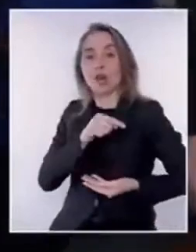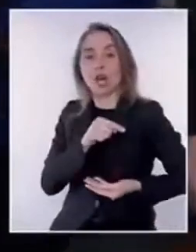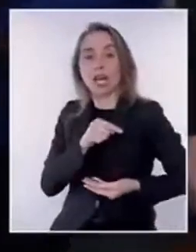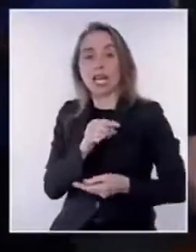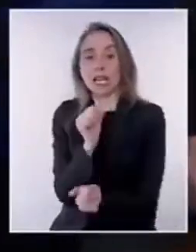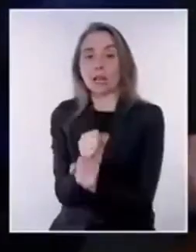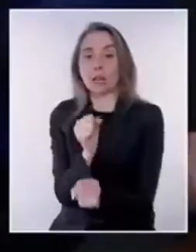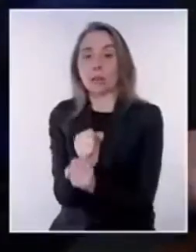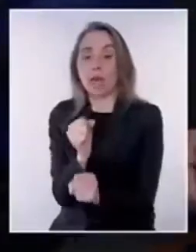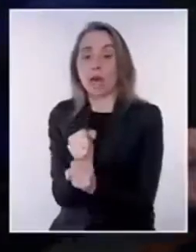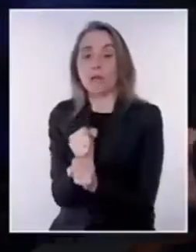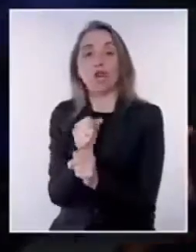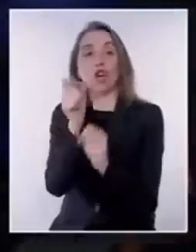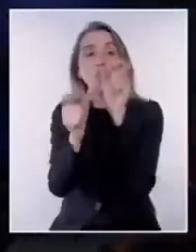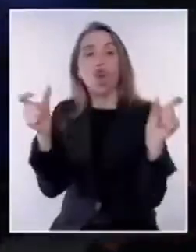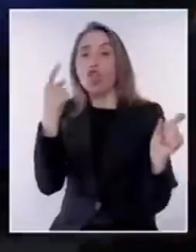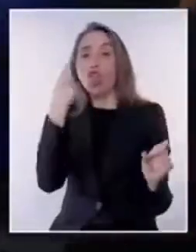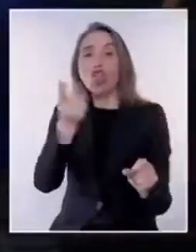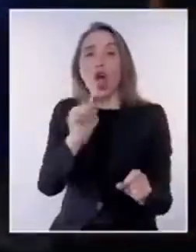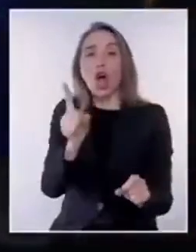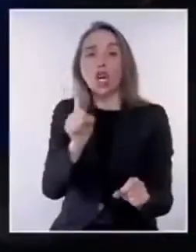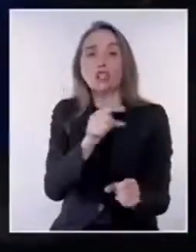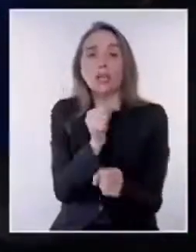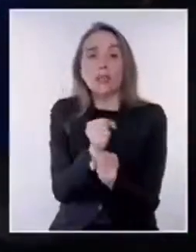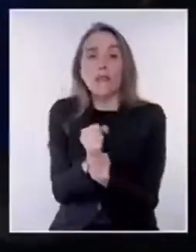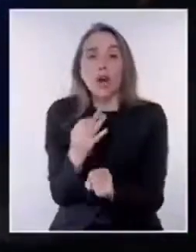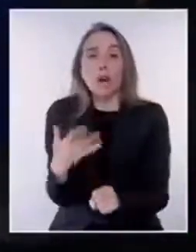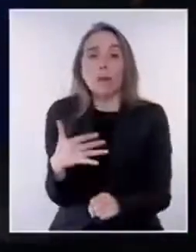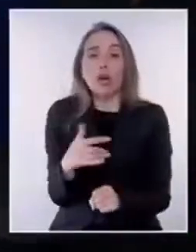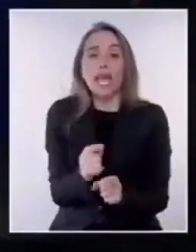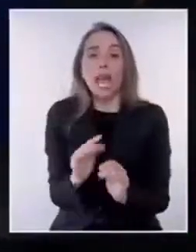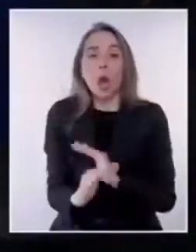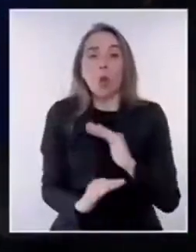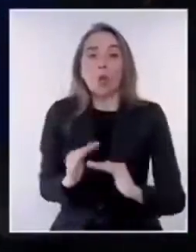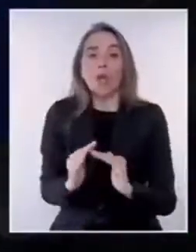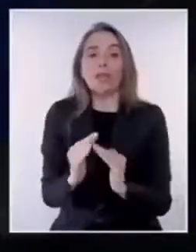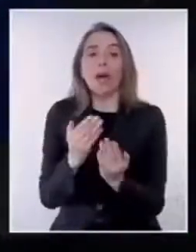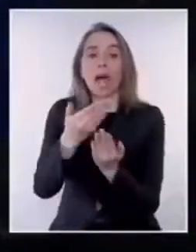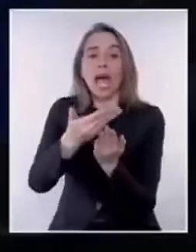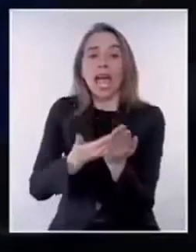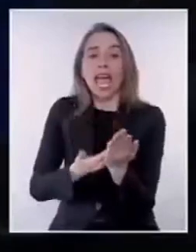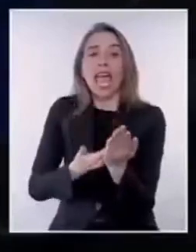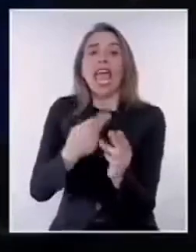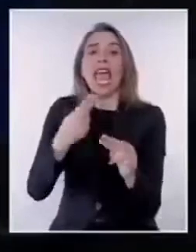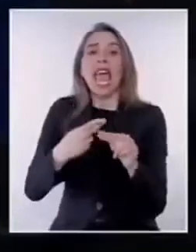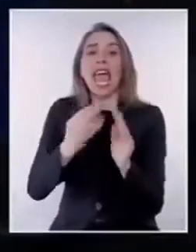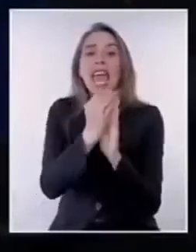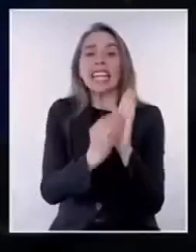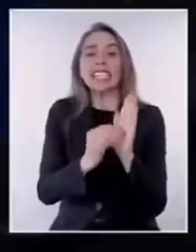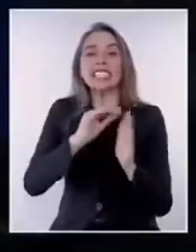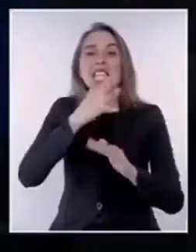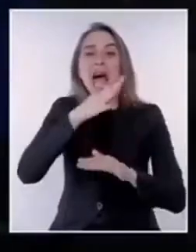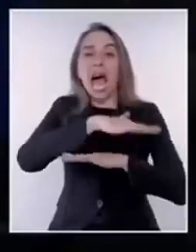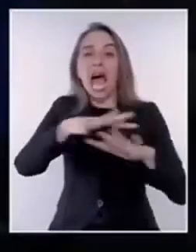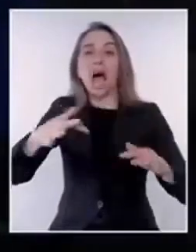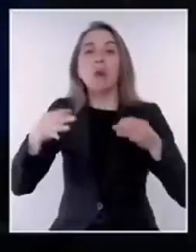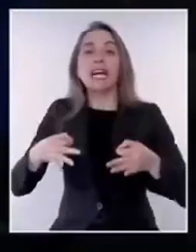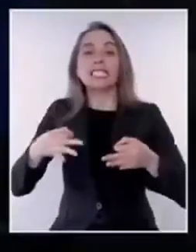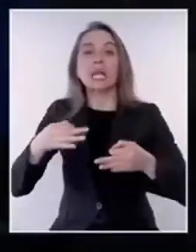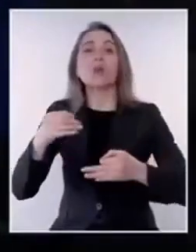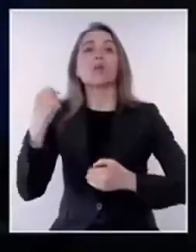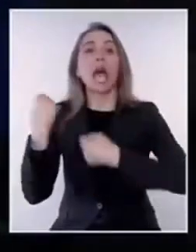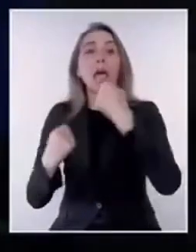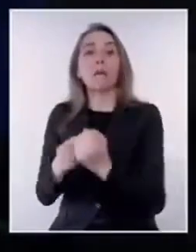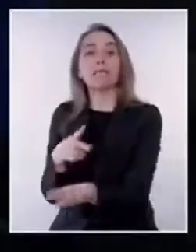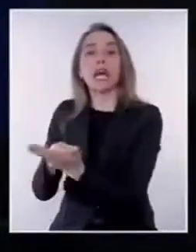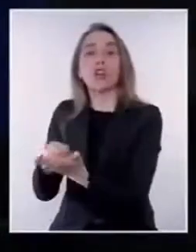un trabajo que era muy desconocido, pero muy, muy importante, era custodio de la lista de aguas seguras, que era la lista de proveedores donde se podía